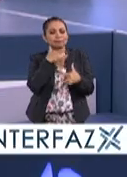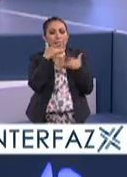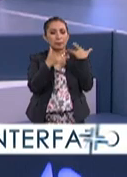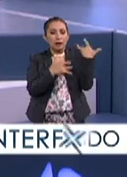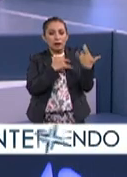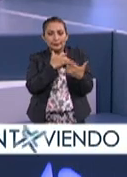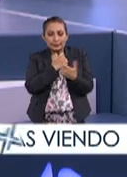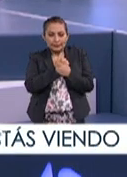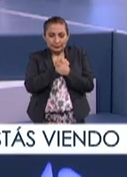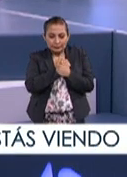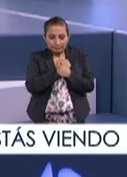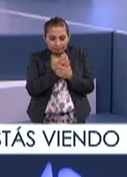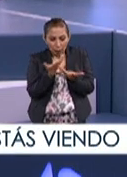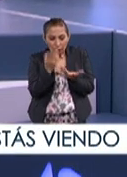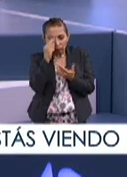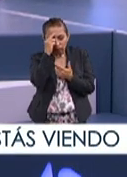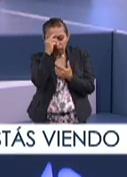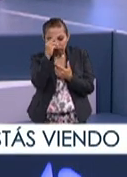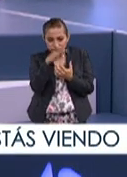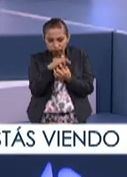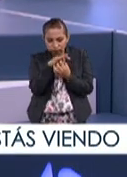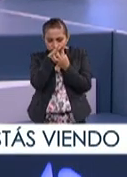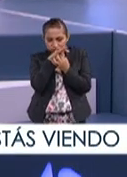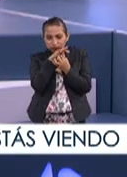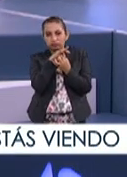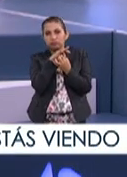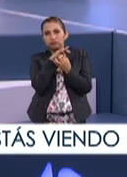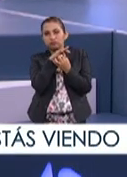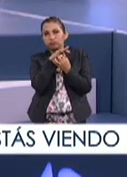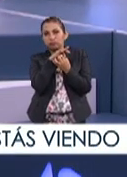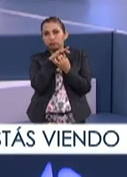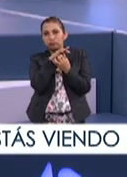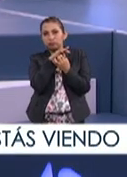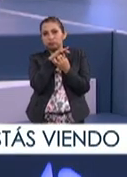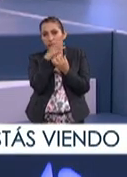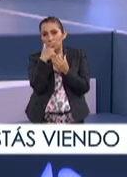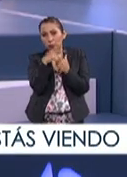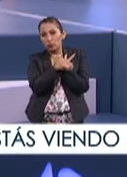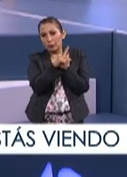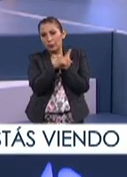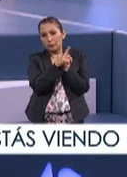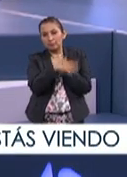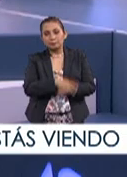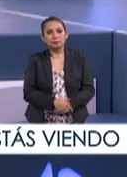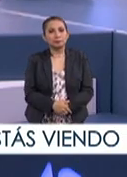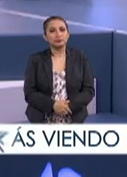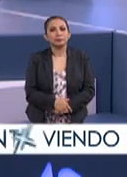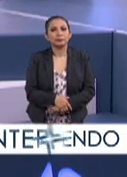emocional, sentimental, intelectualmente, pues un problema, ¿no?